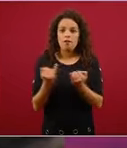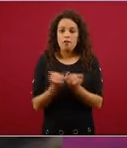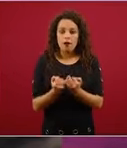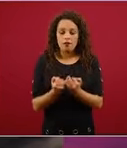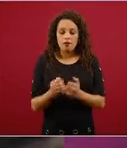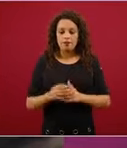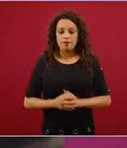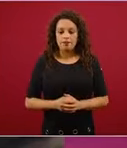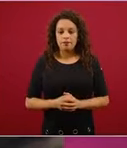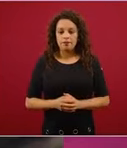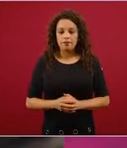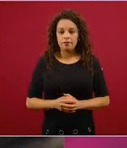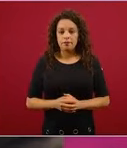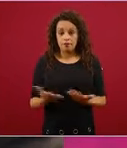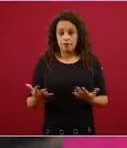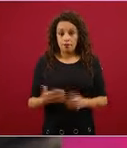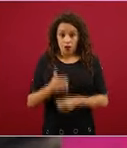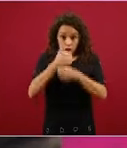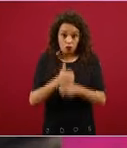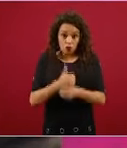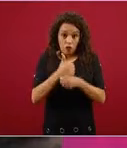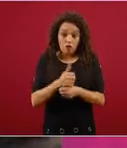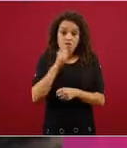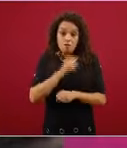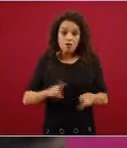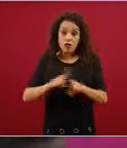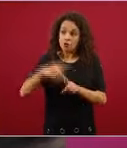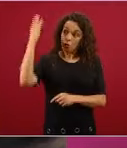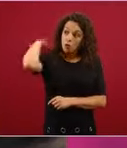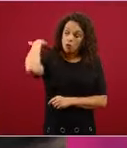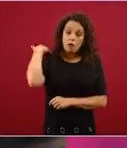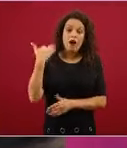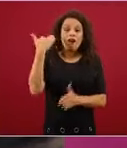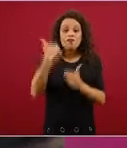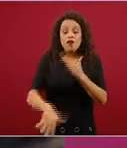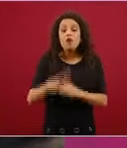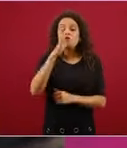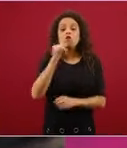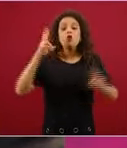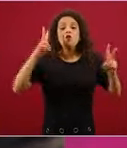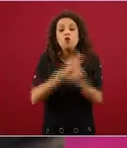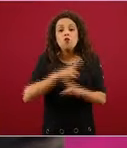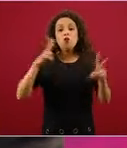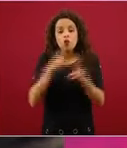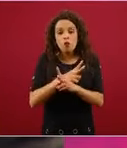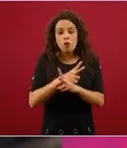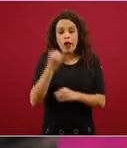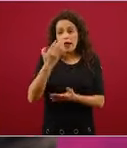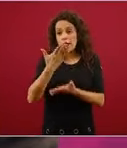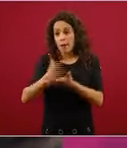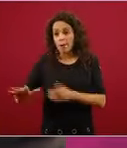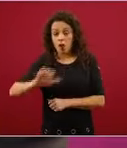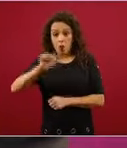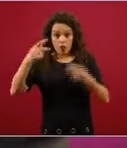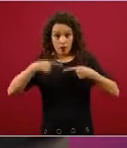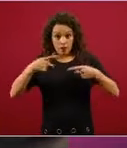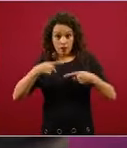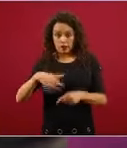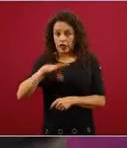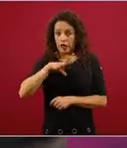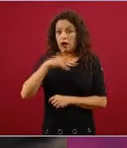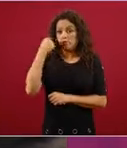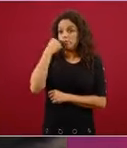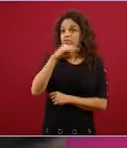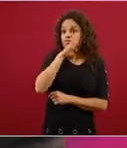Posiblemente los propios pulmones sufren por esta falta de oxigenación. Además, una persona que tiene fiebre pierde más líquido, y si es